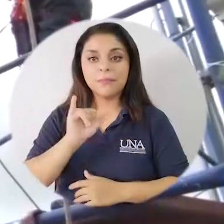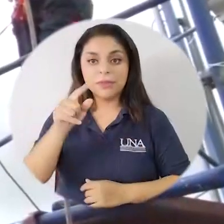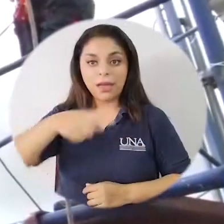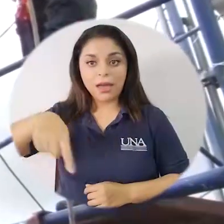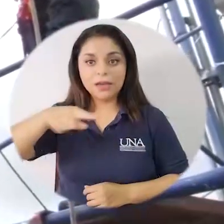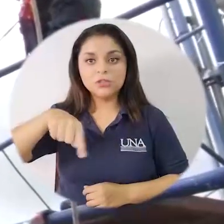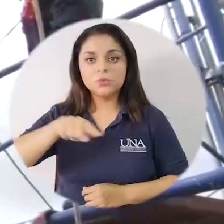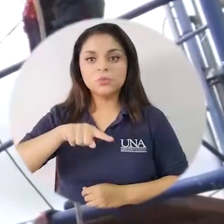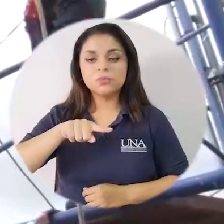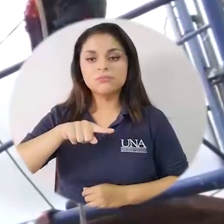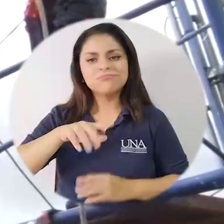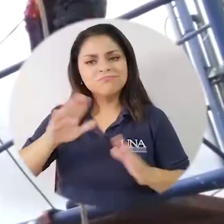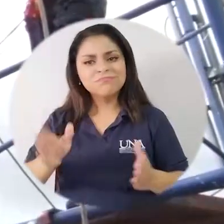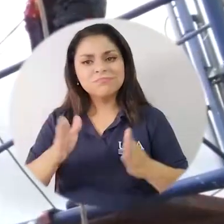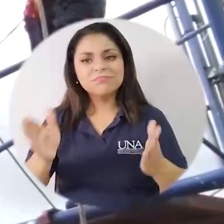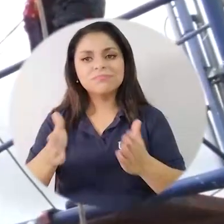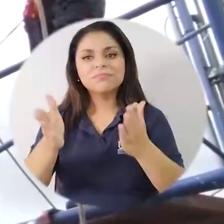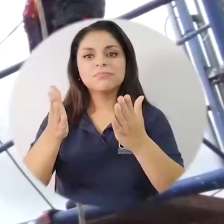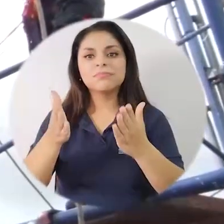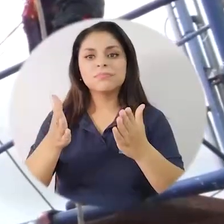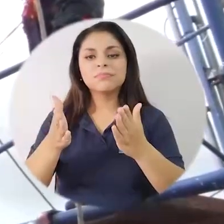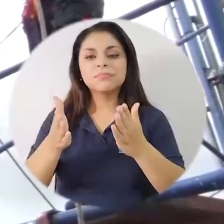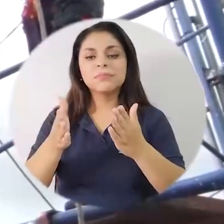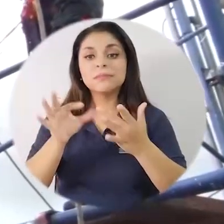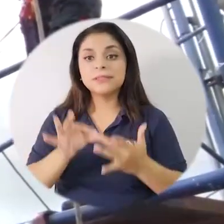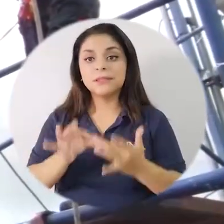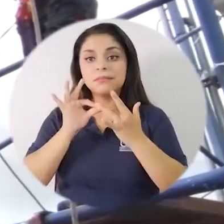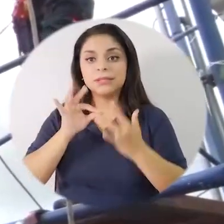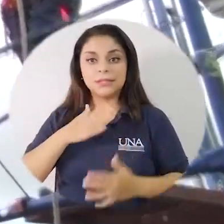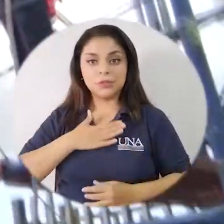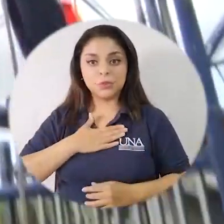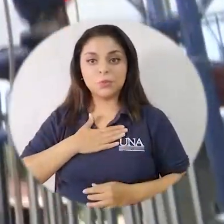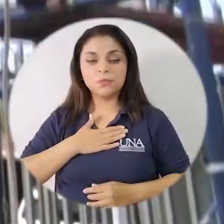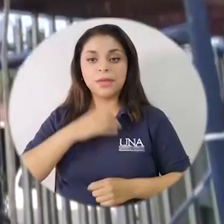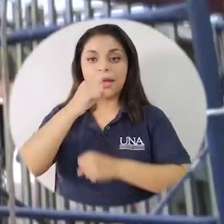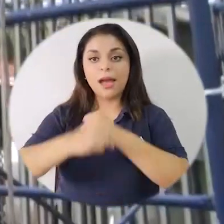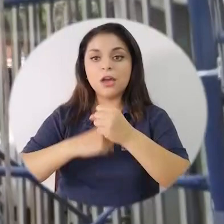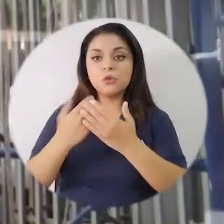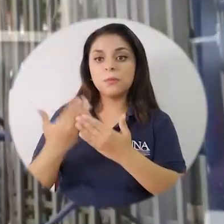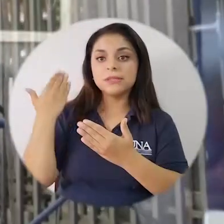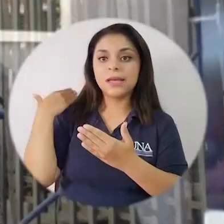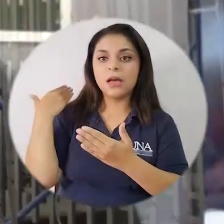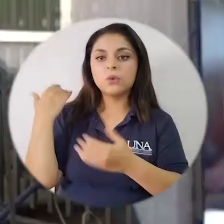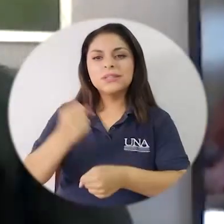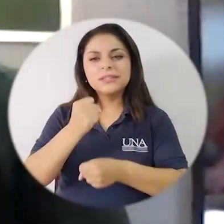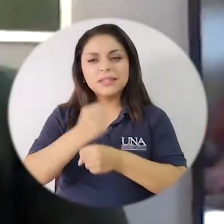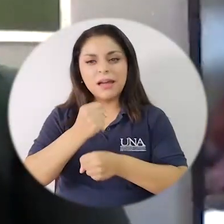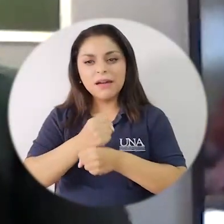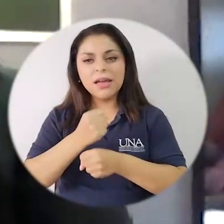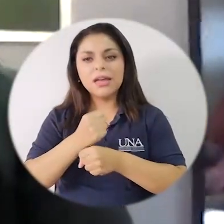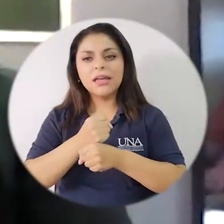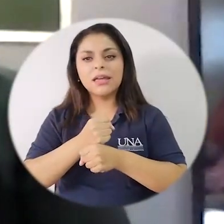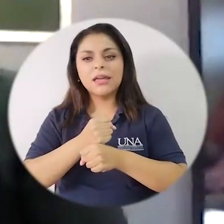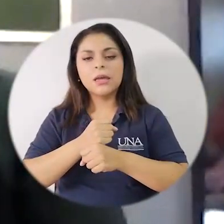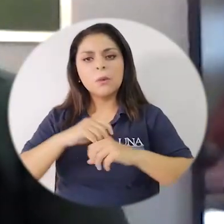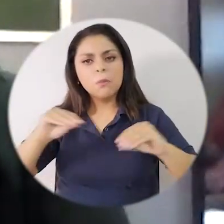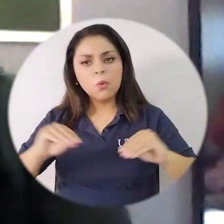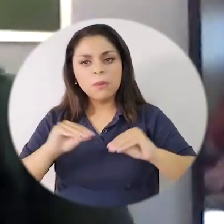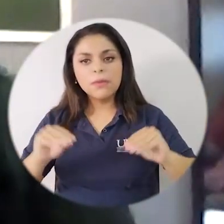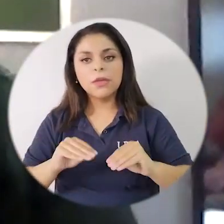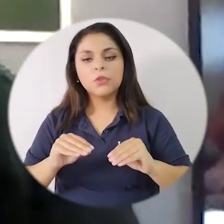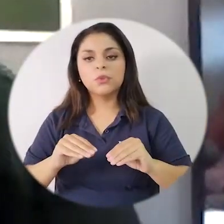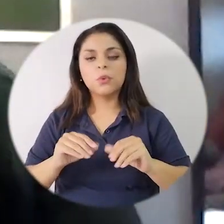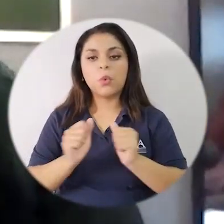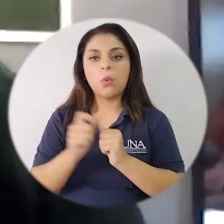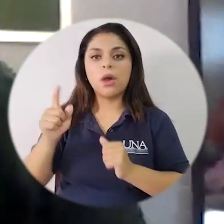hogares, también a ellos se les insta. En el caso mío, el año pasado estuve trabajando